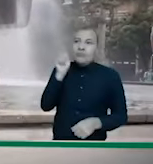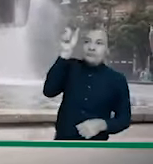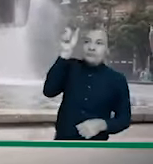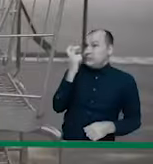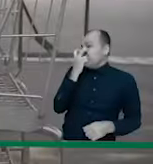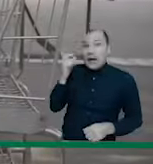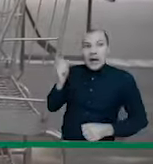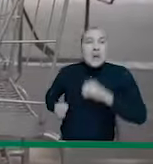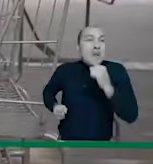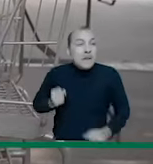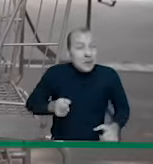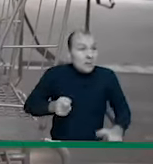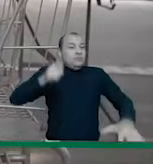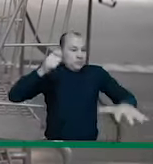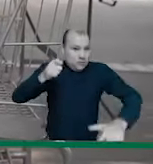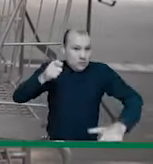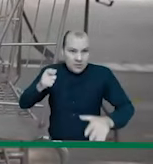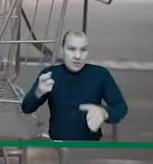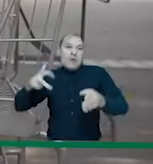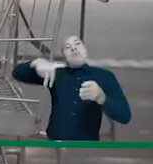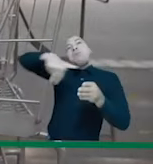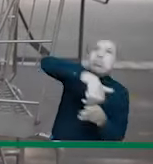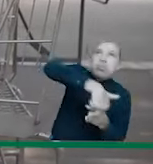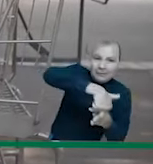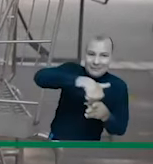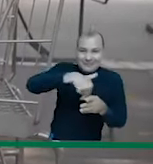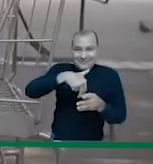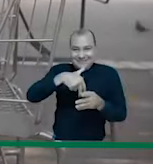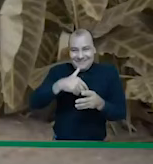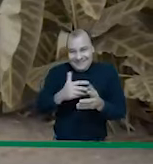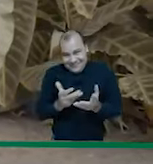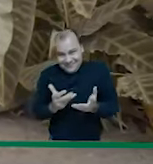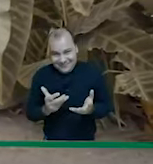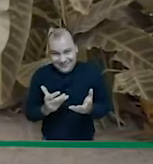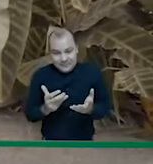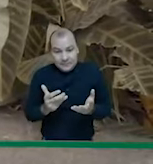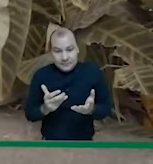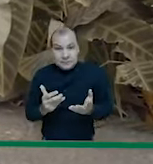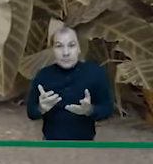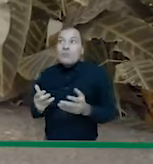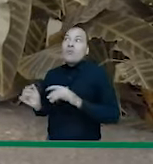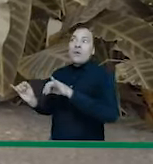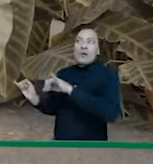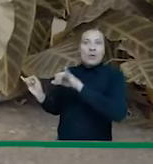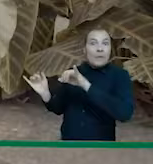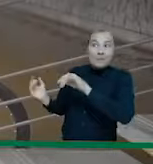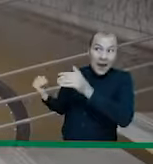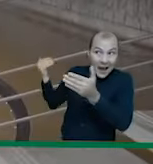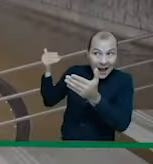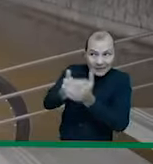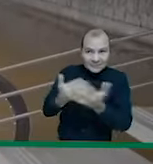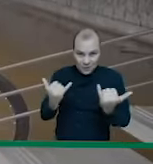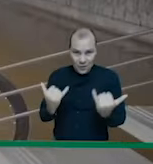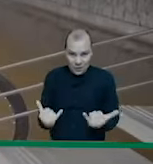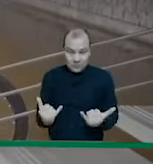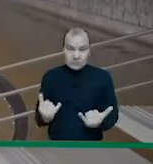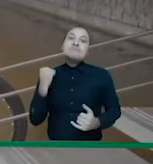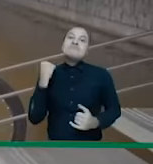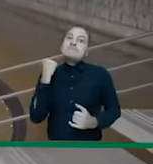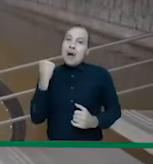bicicletas ahí porque puede haber una persona ciega que va para clase del tercer piso corriendo y terminará montado en la bicicleta de la no mejor